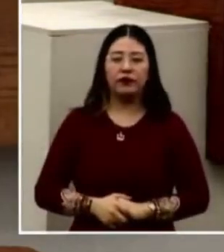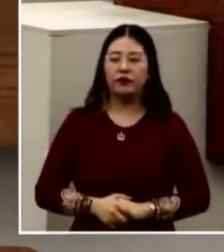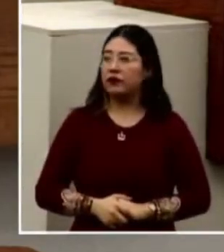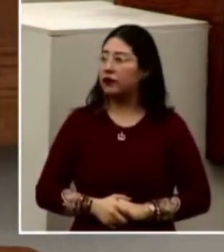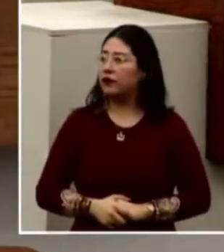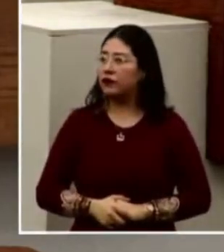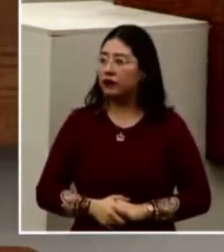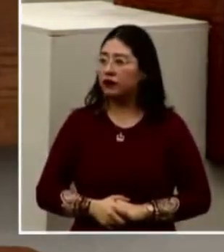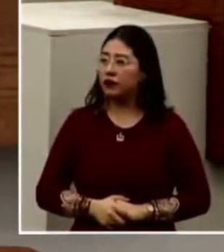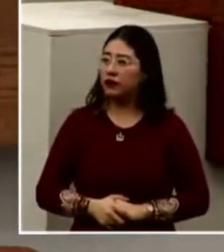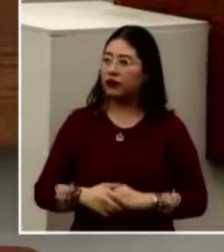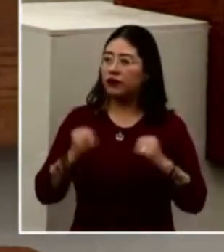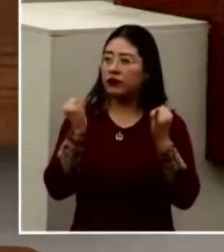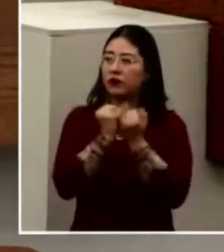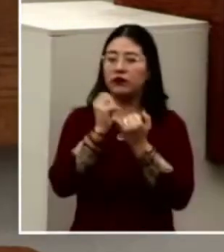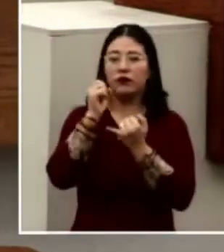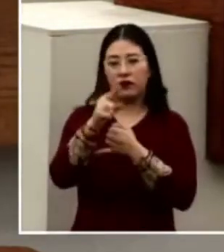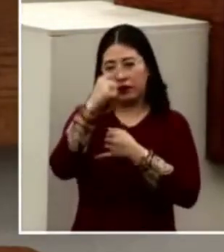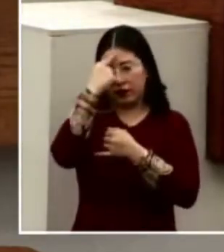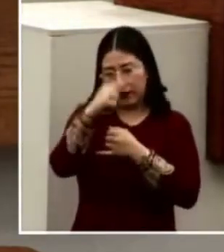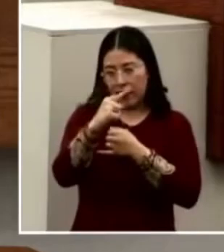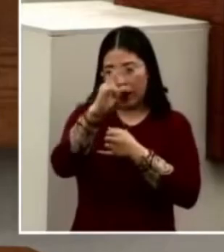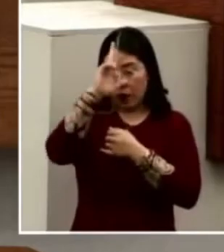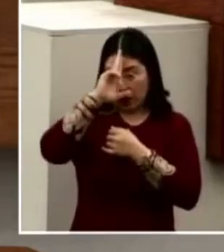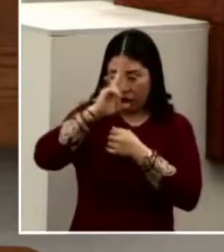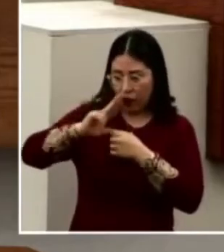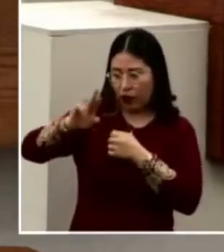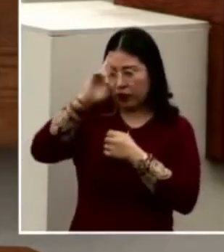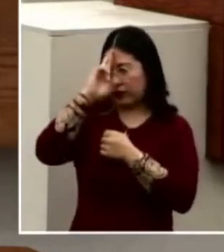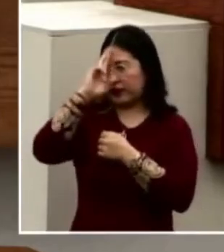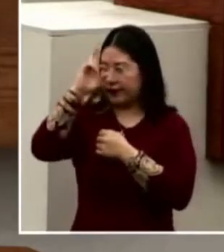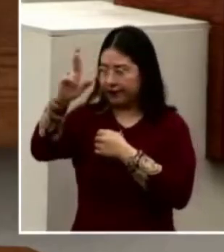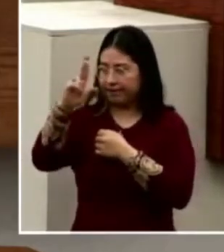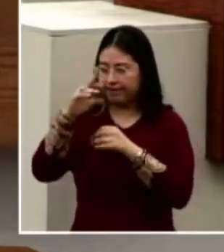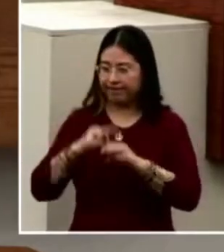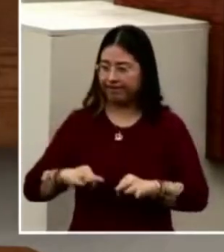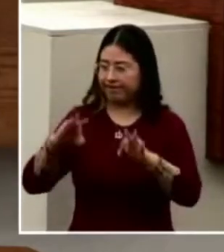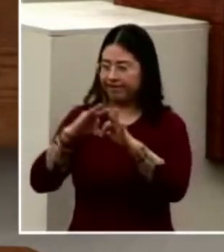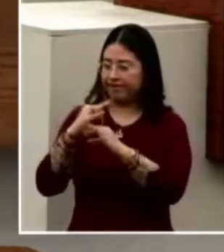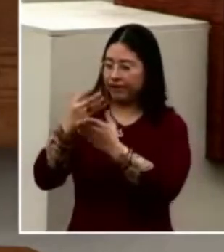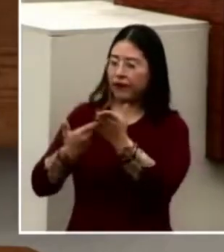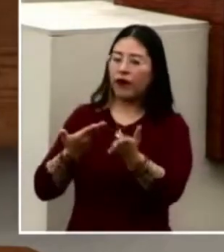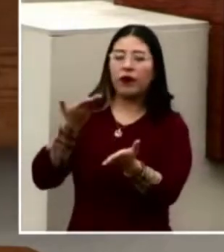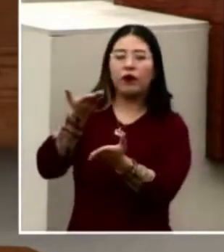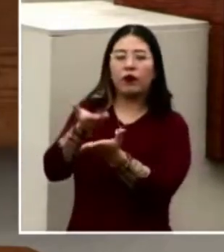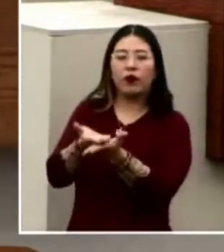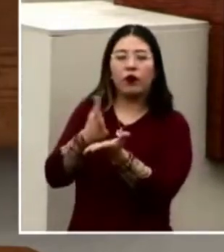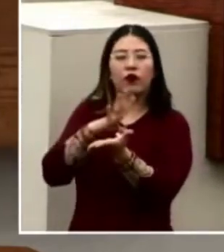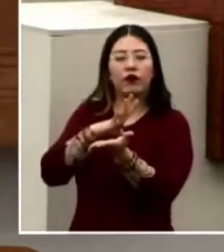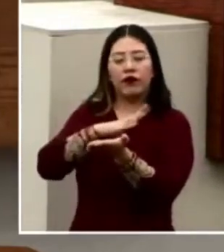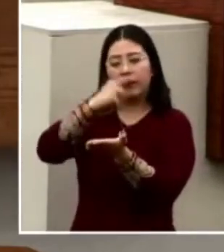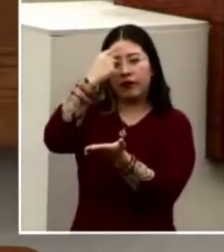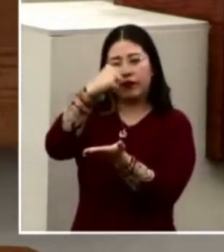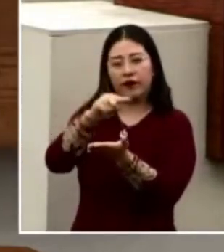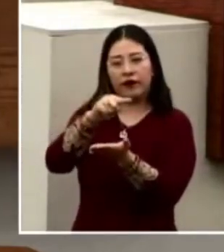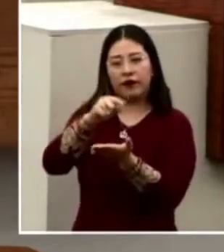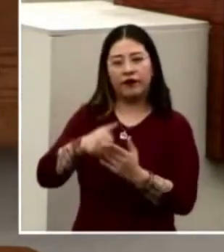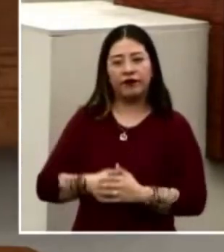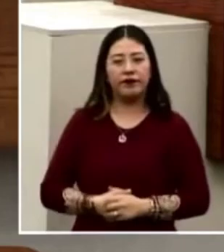Y también, pues, honor a quien honor merece. Hubo una propuesta